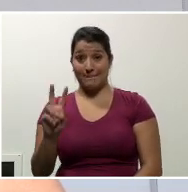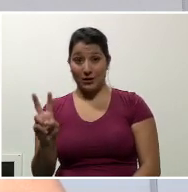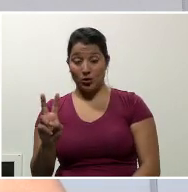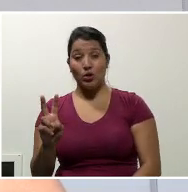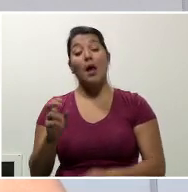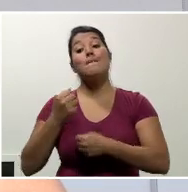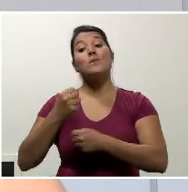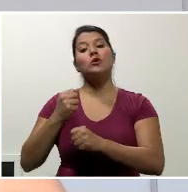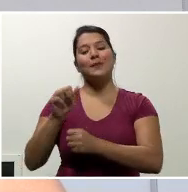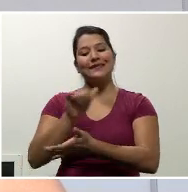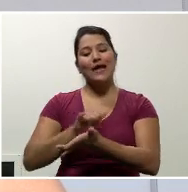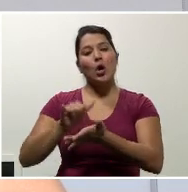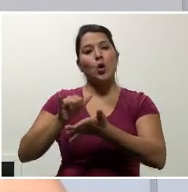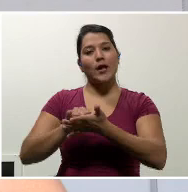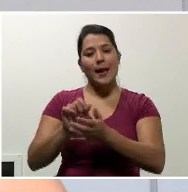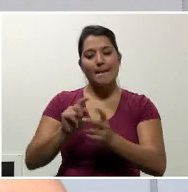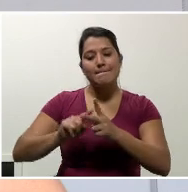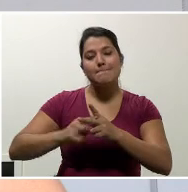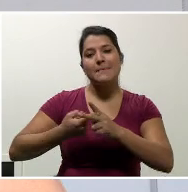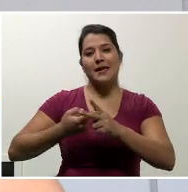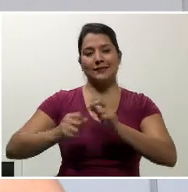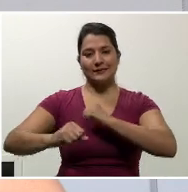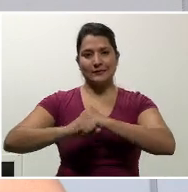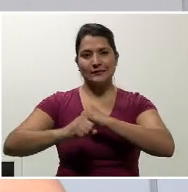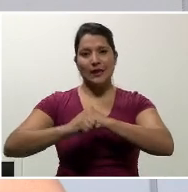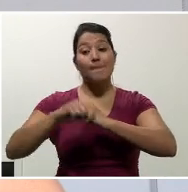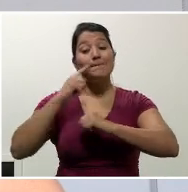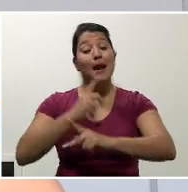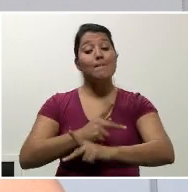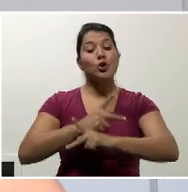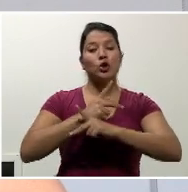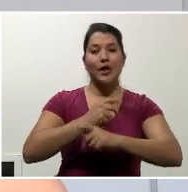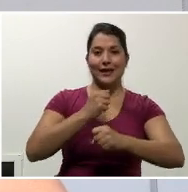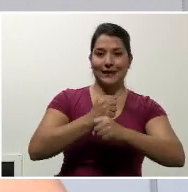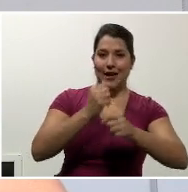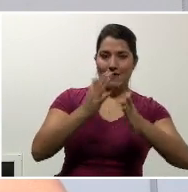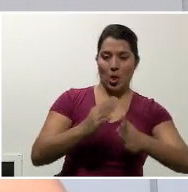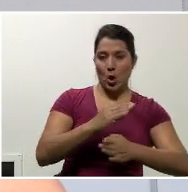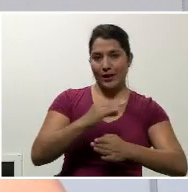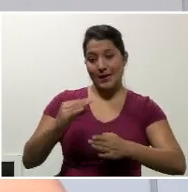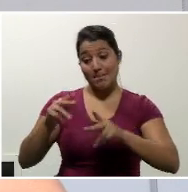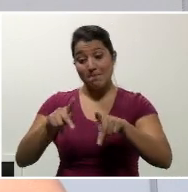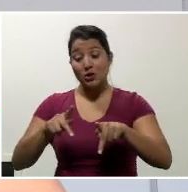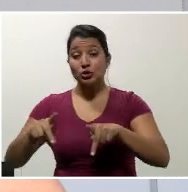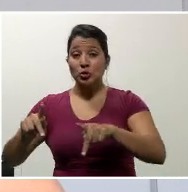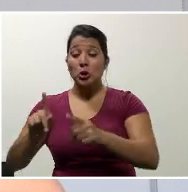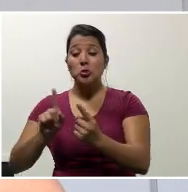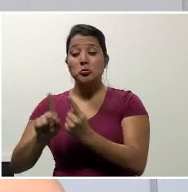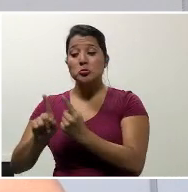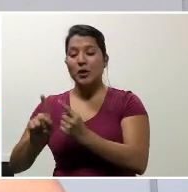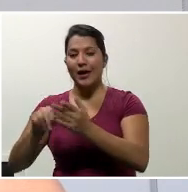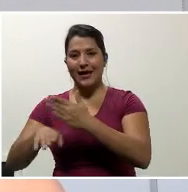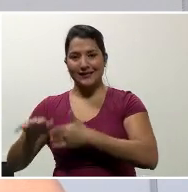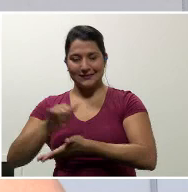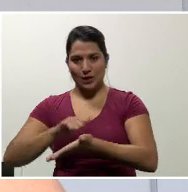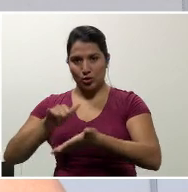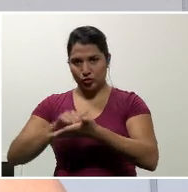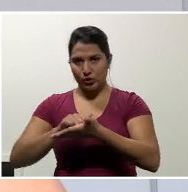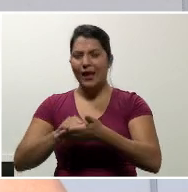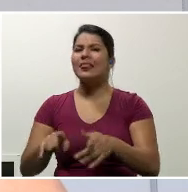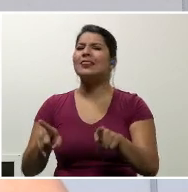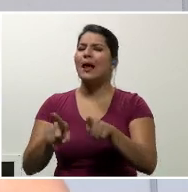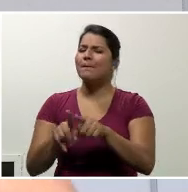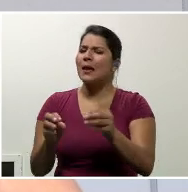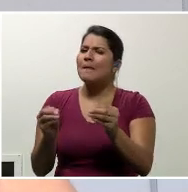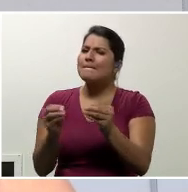a sus funcionarios y a sus clientes y a quienes transitan por San José. Este gobierno local también reforzará las medidas